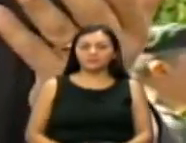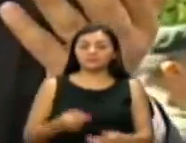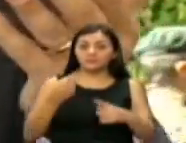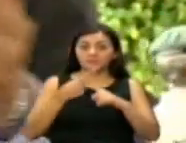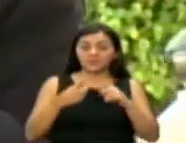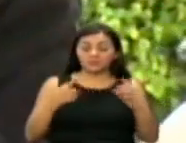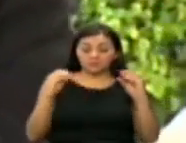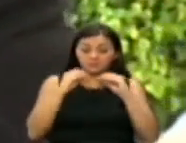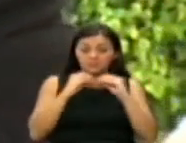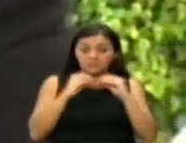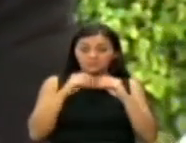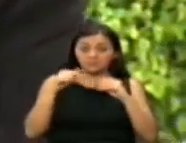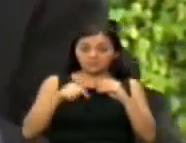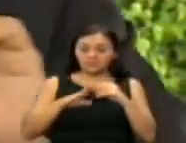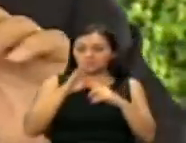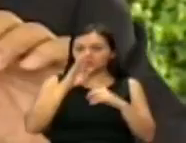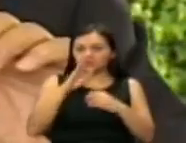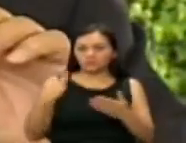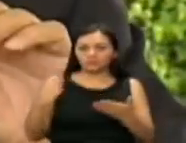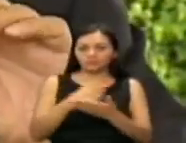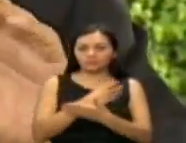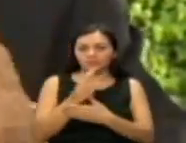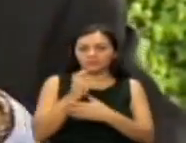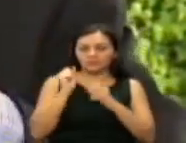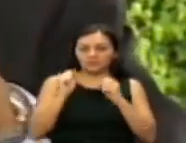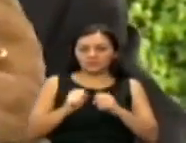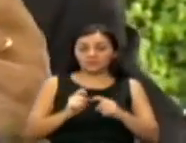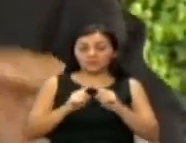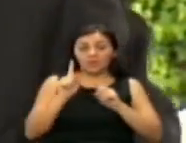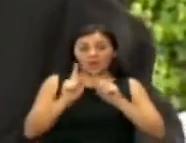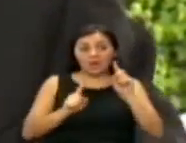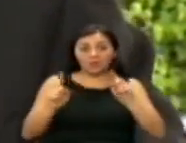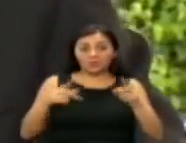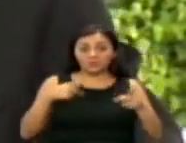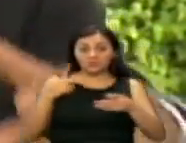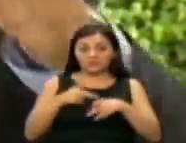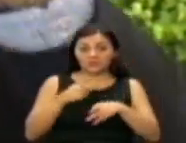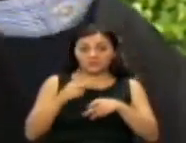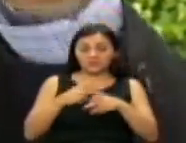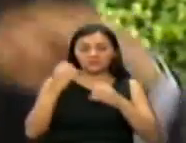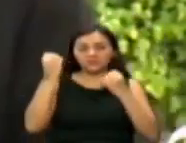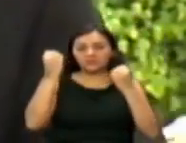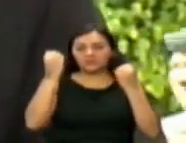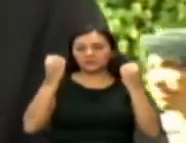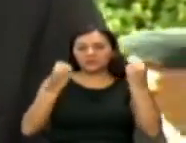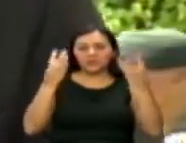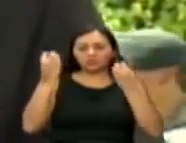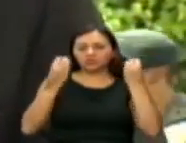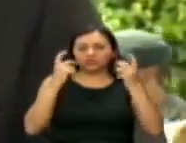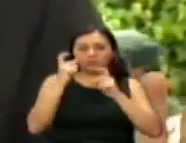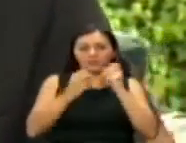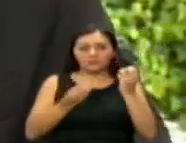pues, obviamente, si es un proyecto rentable, cuidado, porque algunas veces también ilusionan a la gente y cada hectárea regala nos cuesta